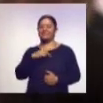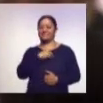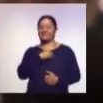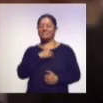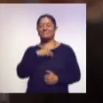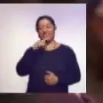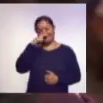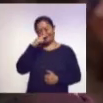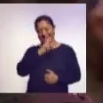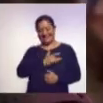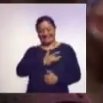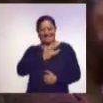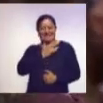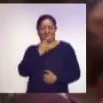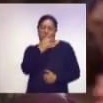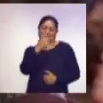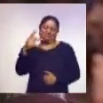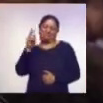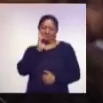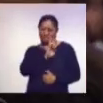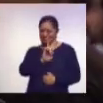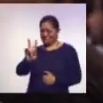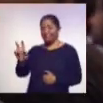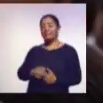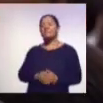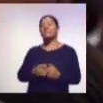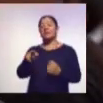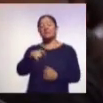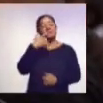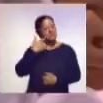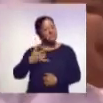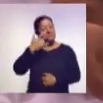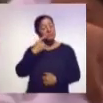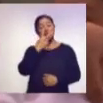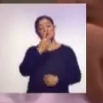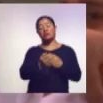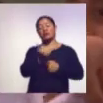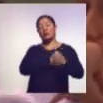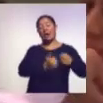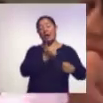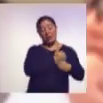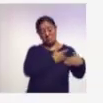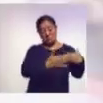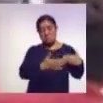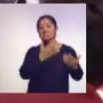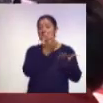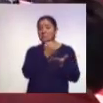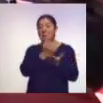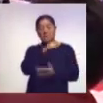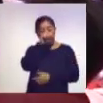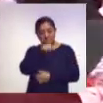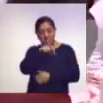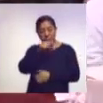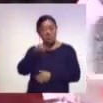de ustedes. Reconoció además el esfuerzo de los jóvenes que por 2 años consecutivos han obtenido la beca. De